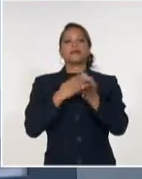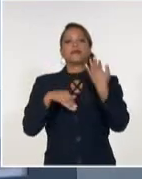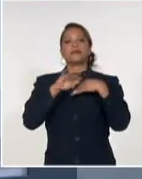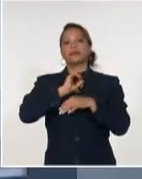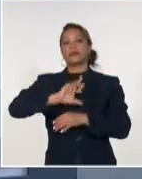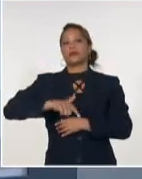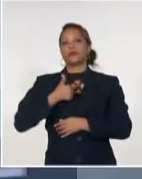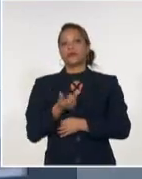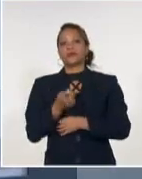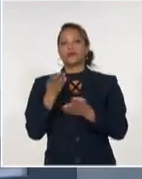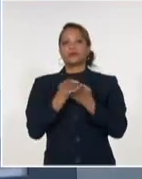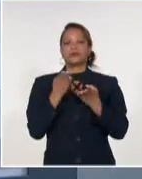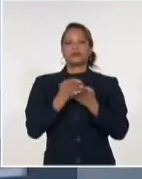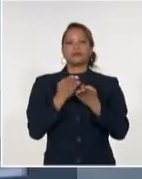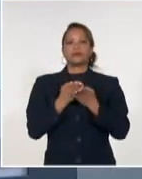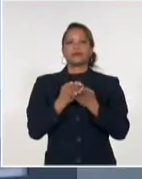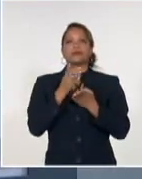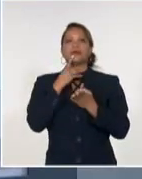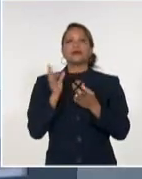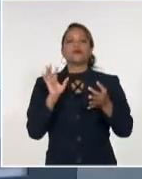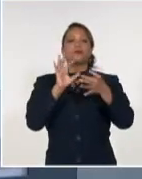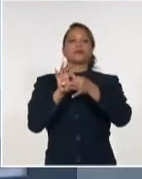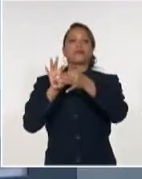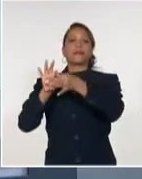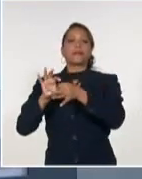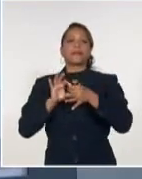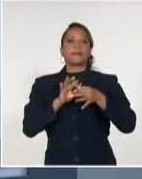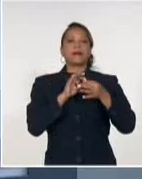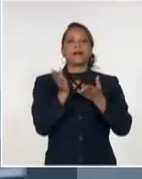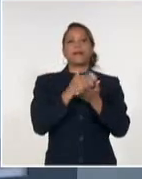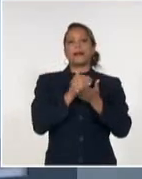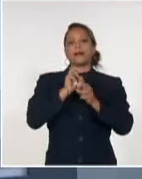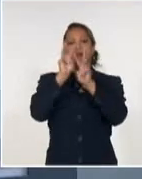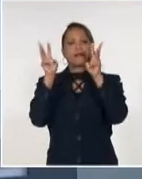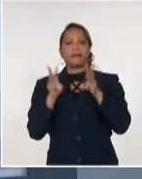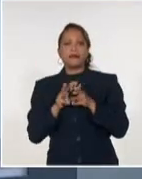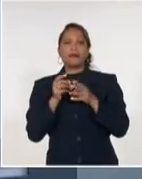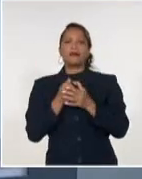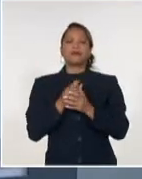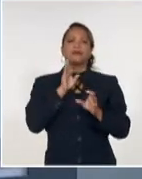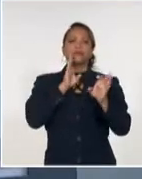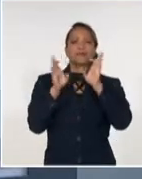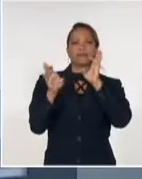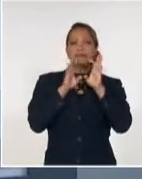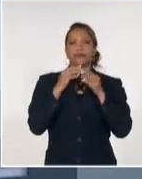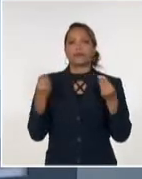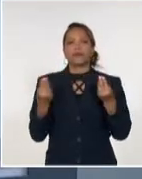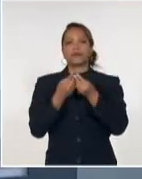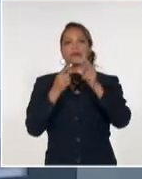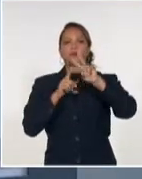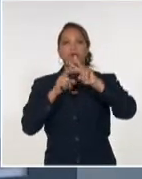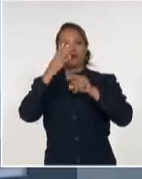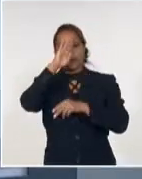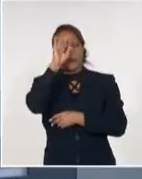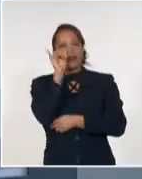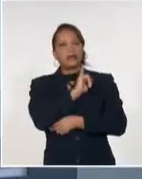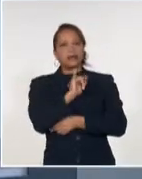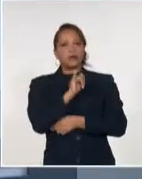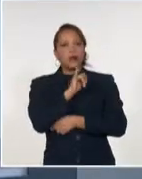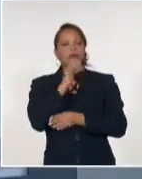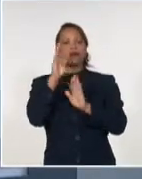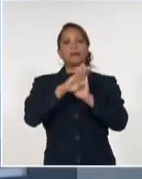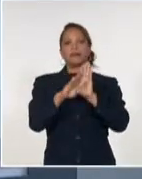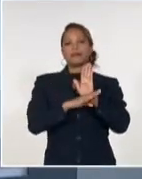del Estudio Multimedial, enlazado con la páginas de Facebook, con colaboración de la televisión cubana. También existirá una programación